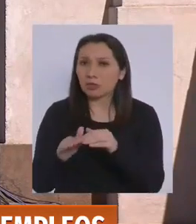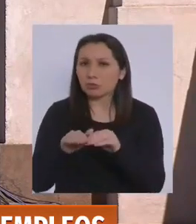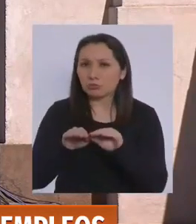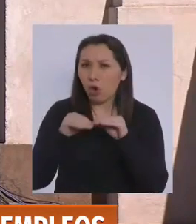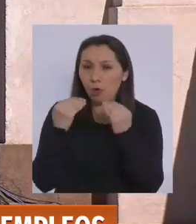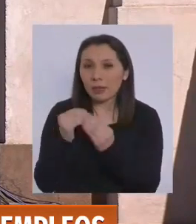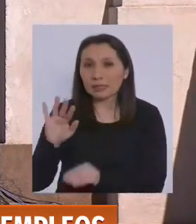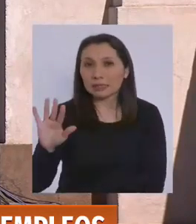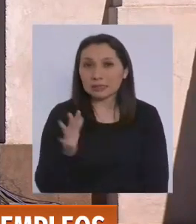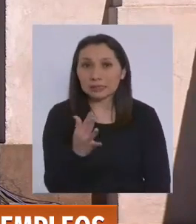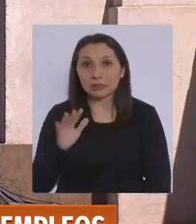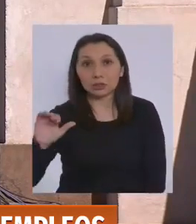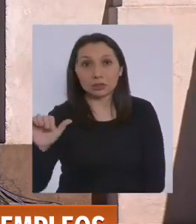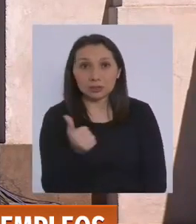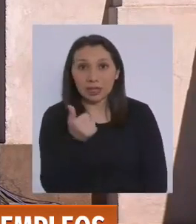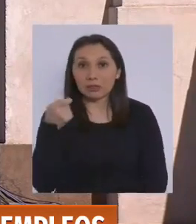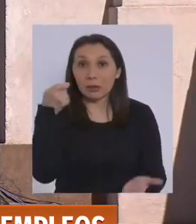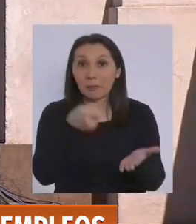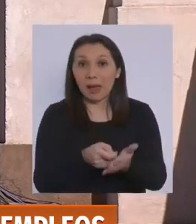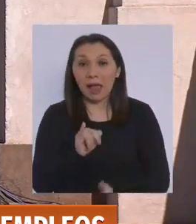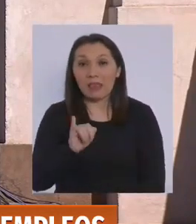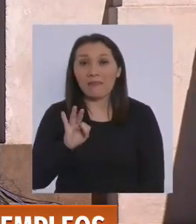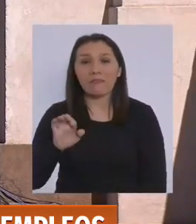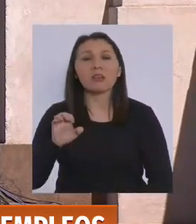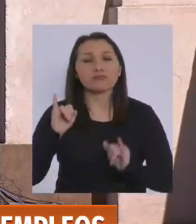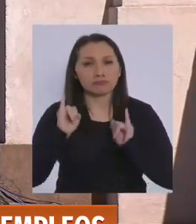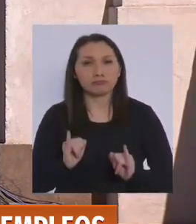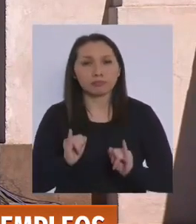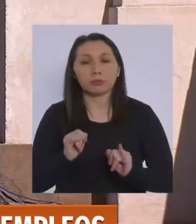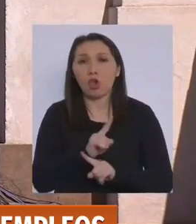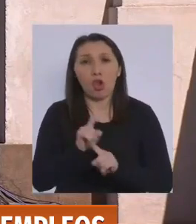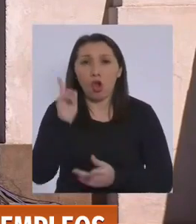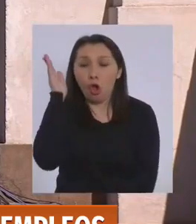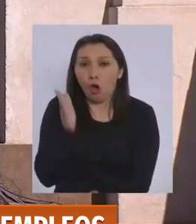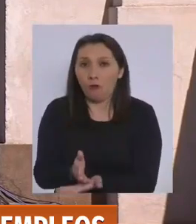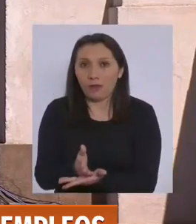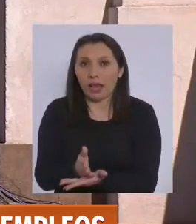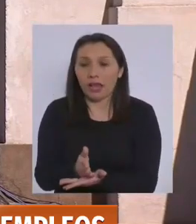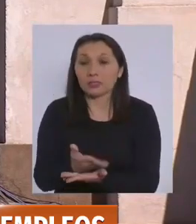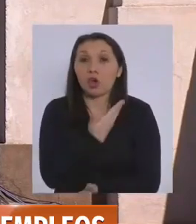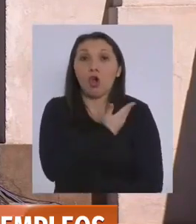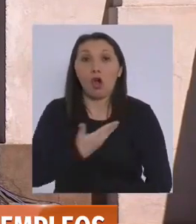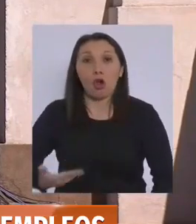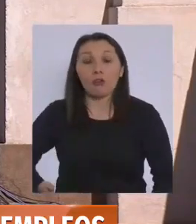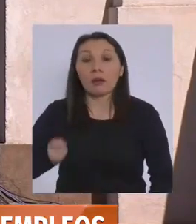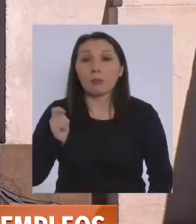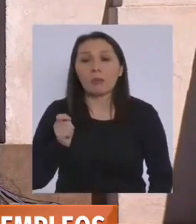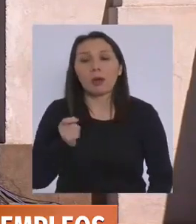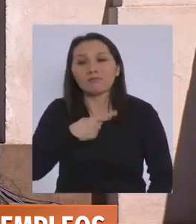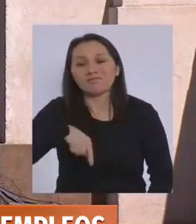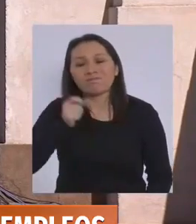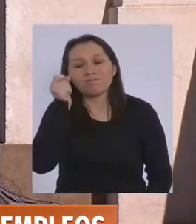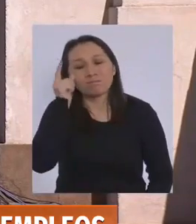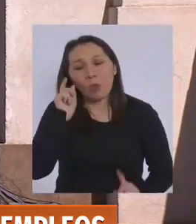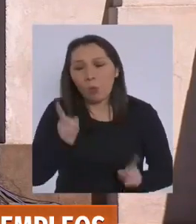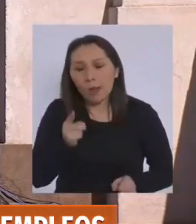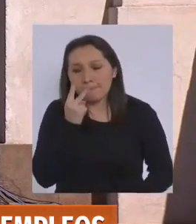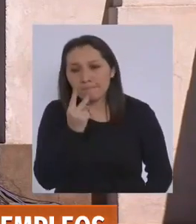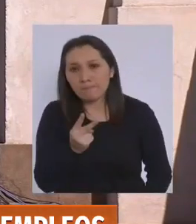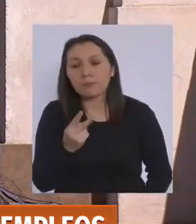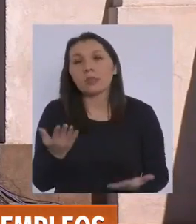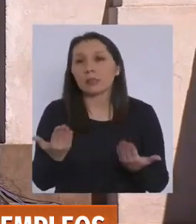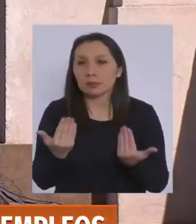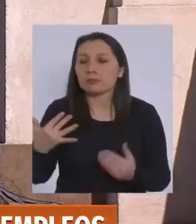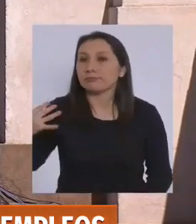de un quinto y sexto pago existiese. La verdad es que no es obligación del gobierno haberlo hecho así, pero entendemos que esto